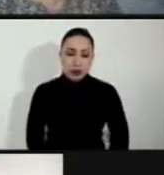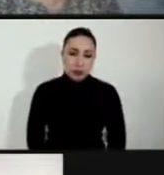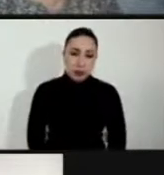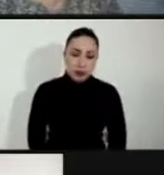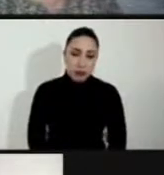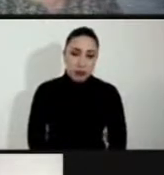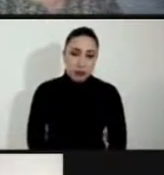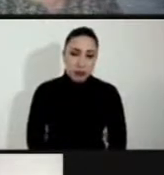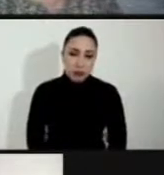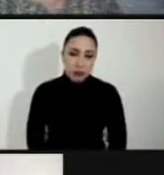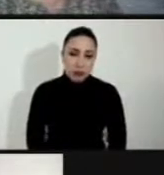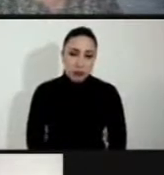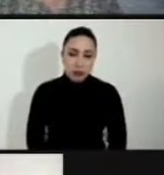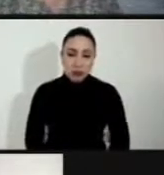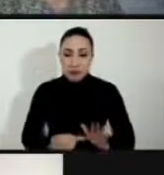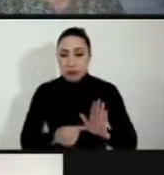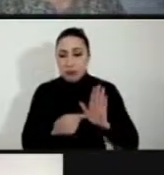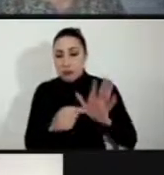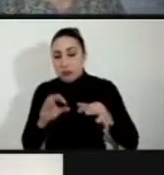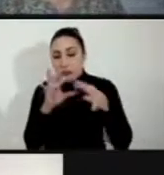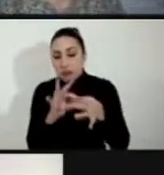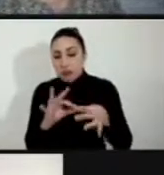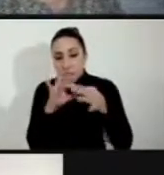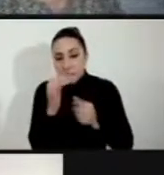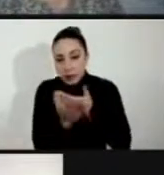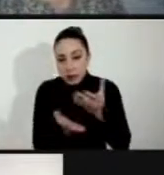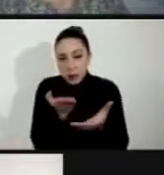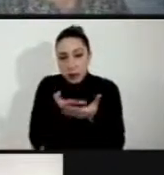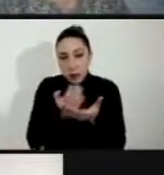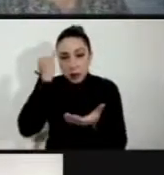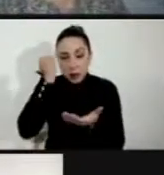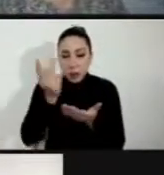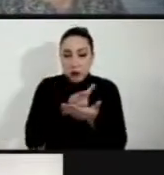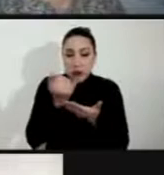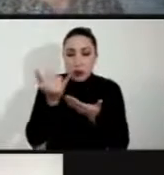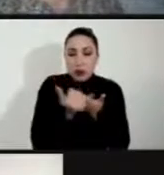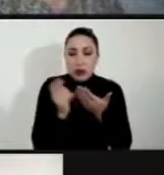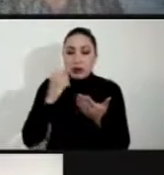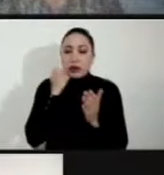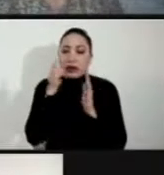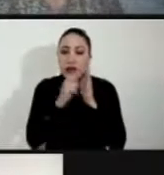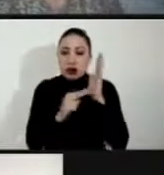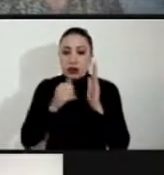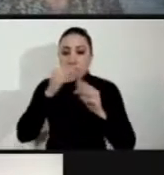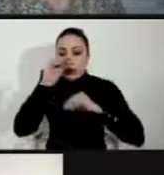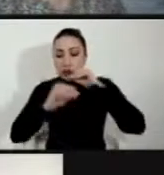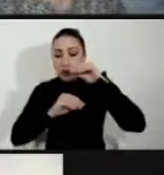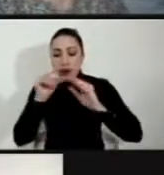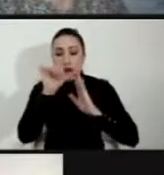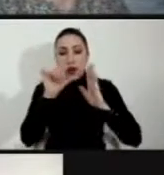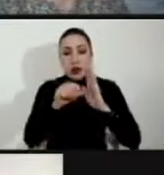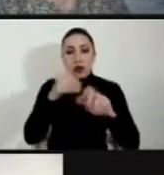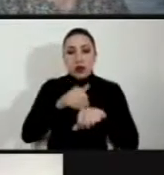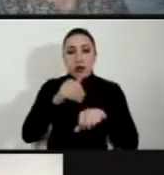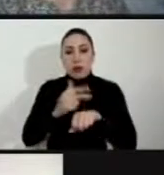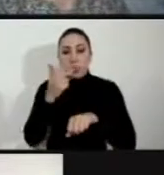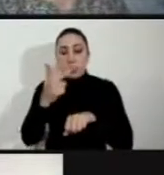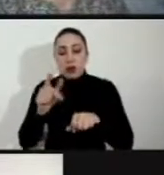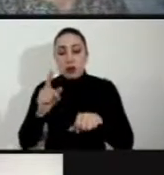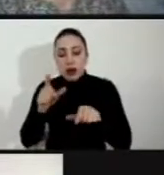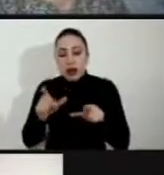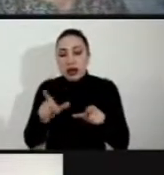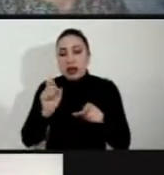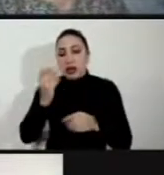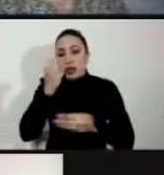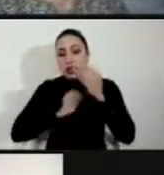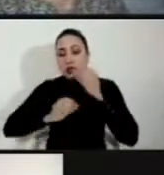Para presentar una iniciativa con proyecto de decreto que reforma y adiciona el artículo 8 de la Ley de Seguridad Alimentaria y Nutricional del Distrito Federal,